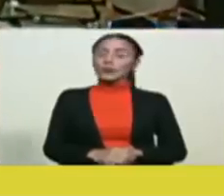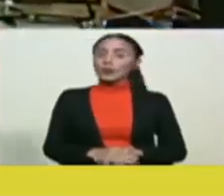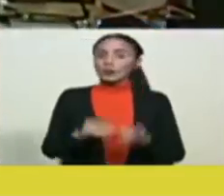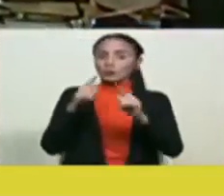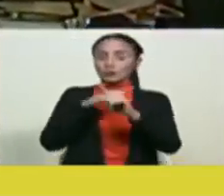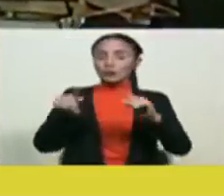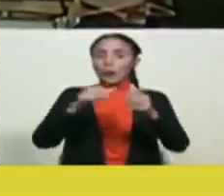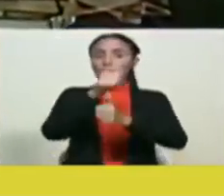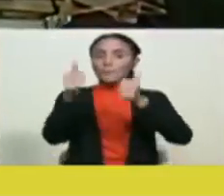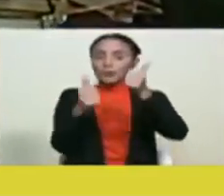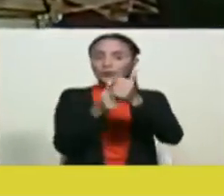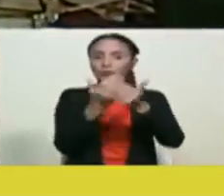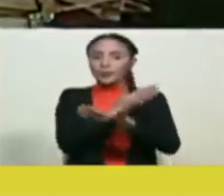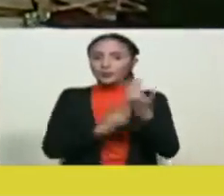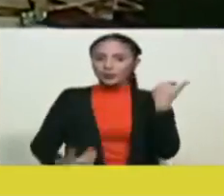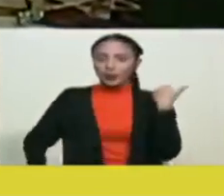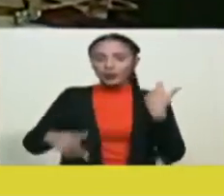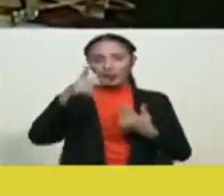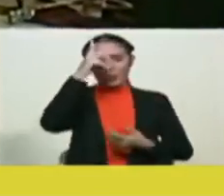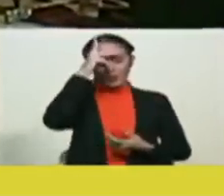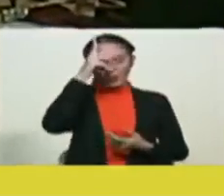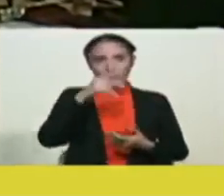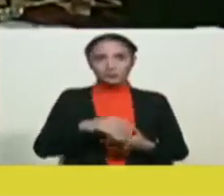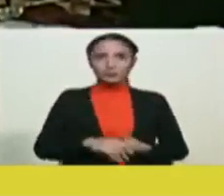vicepresidente ejecutivo tarek